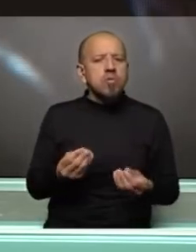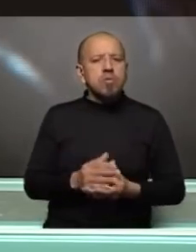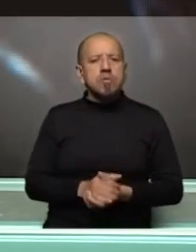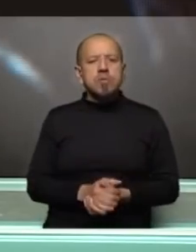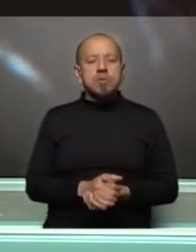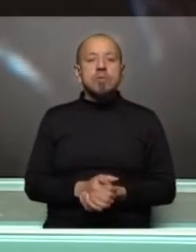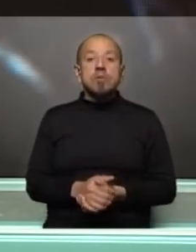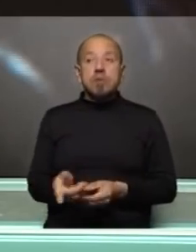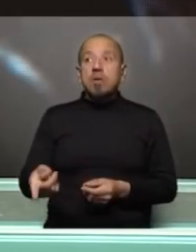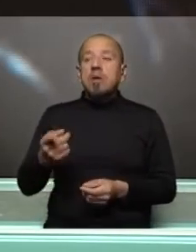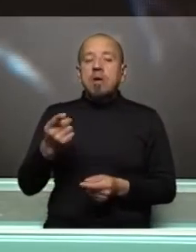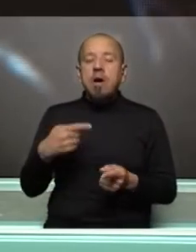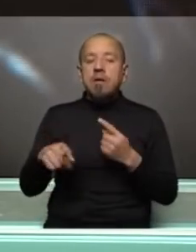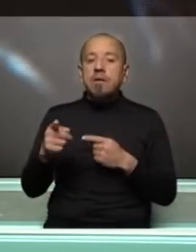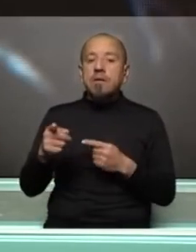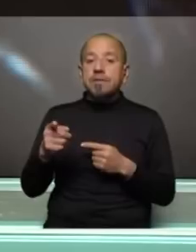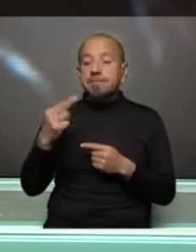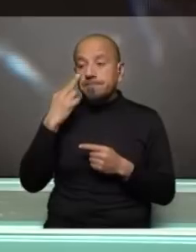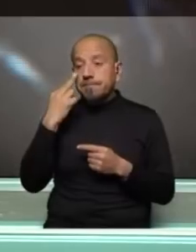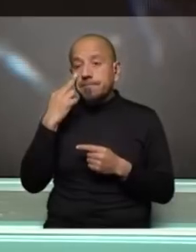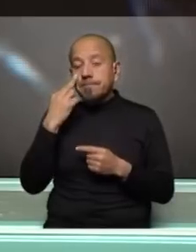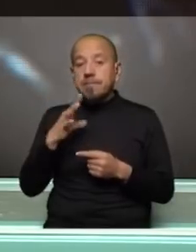problema nosotros tenemos Hoy estamos